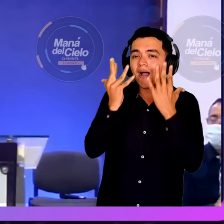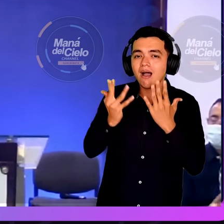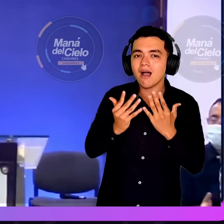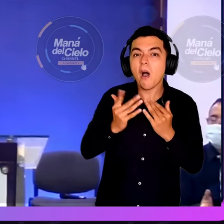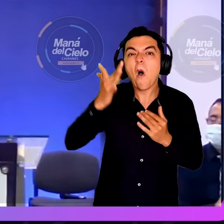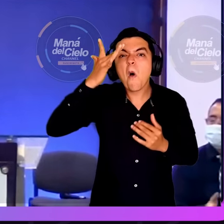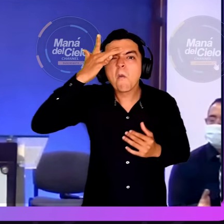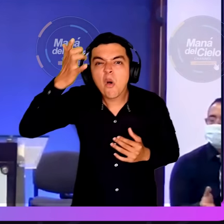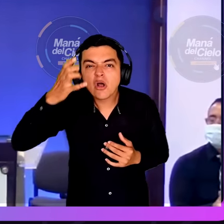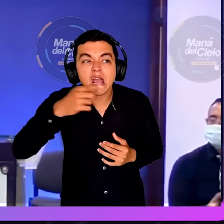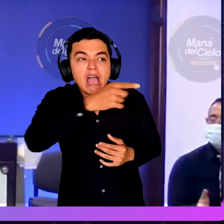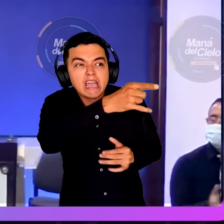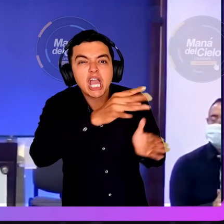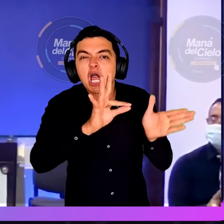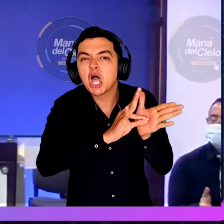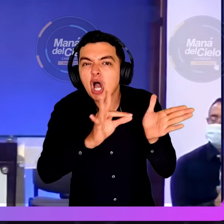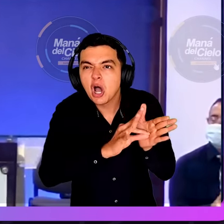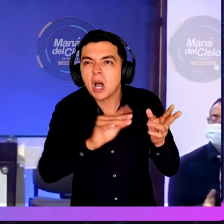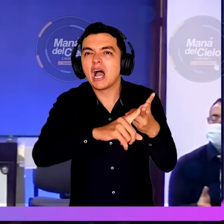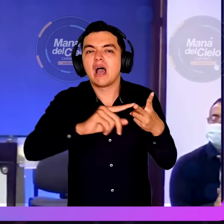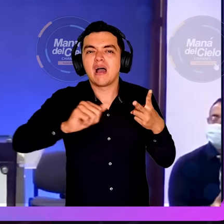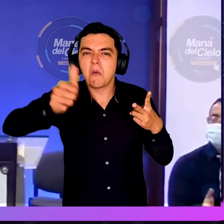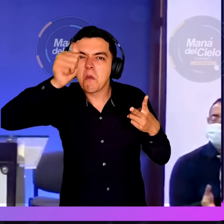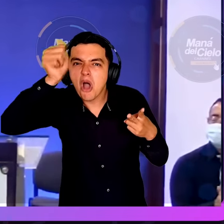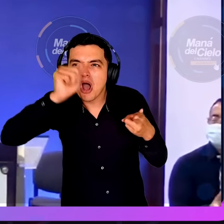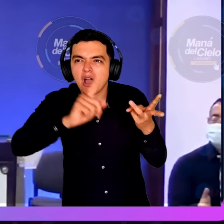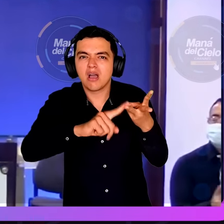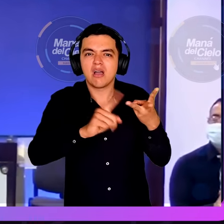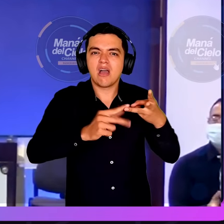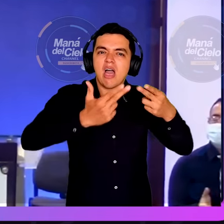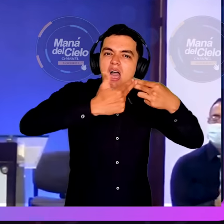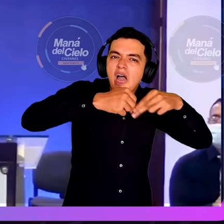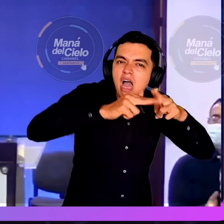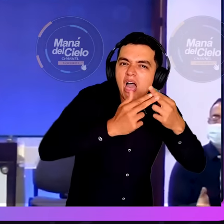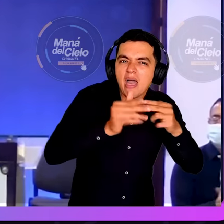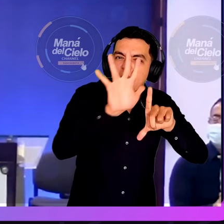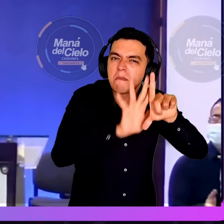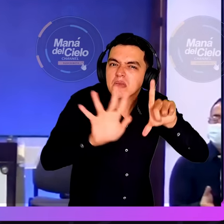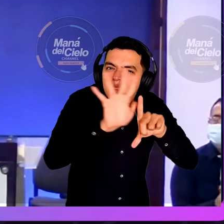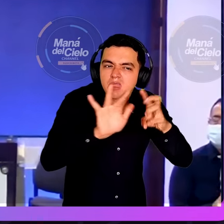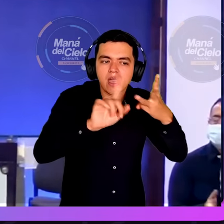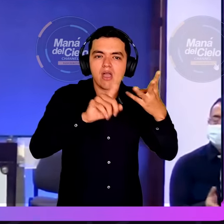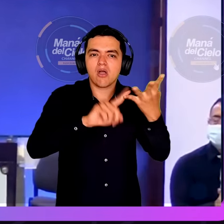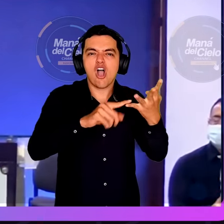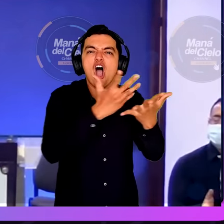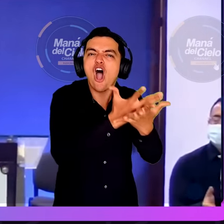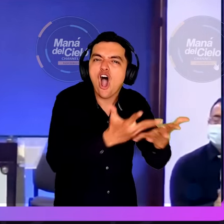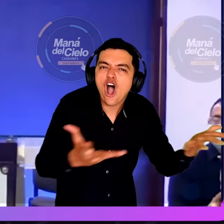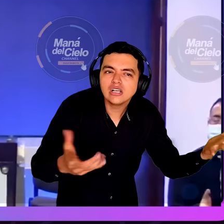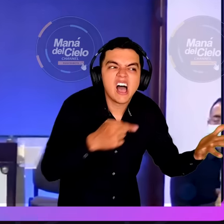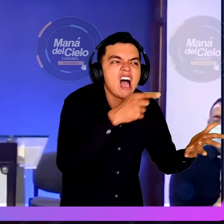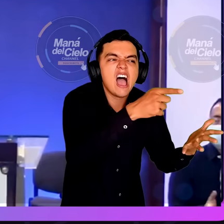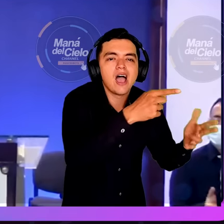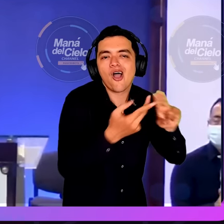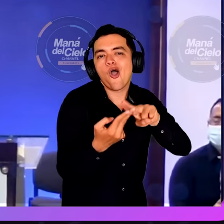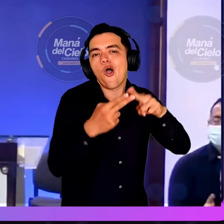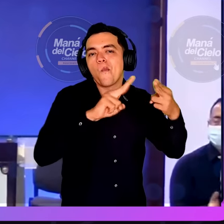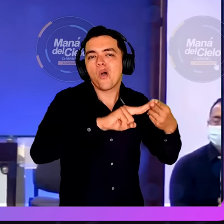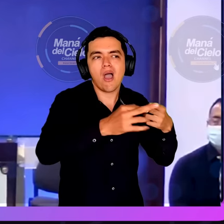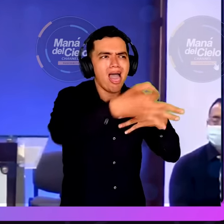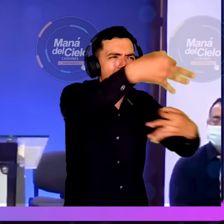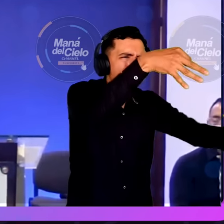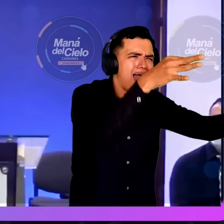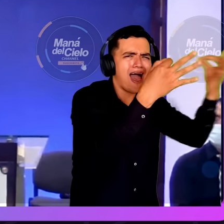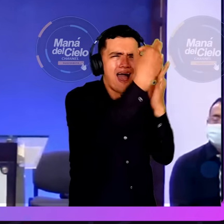orado en la mañana, porque están las moscas de la droga, están las moscas de la pornografía, están las moscas del alcohol, están